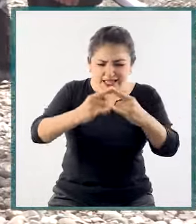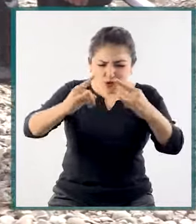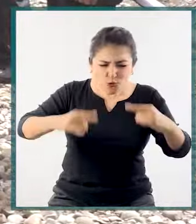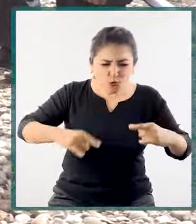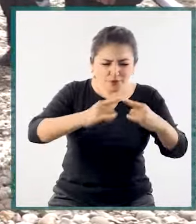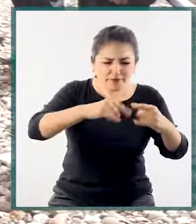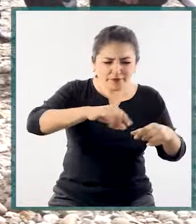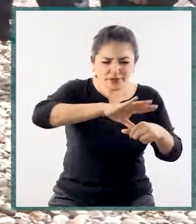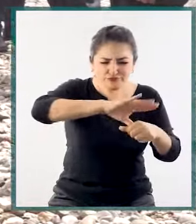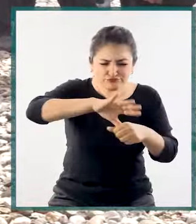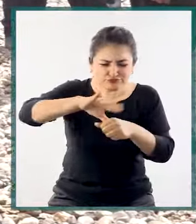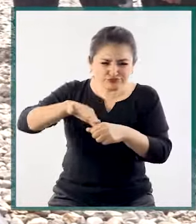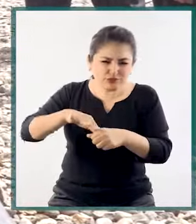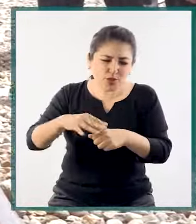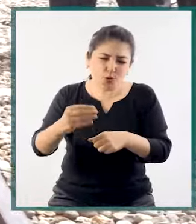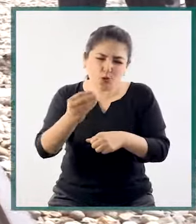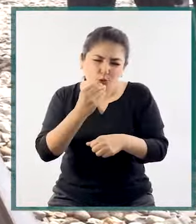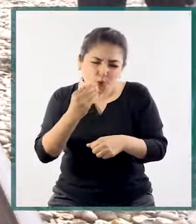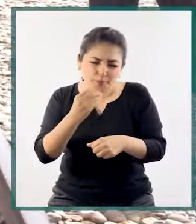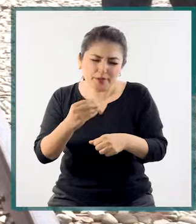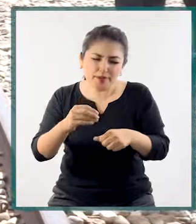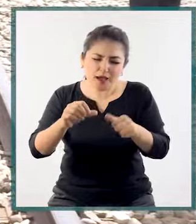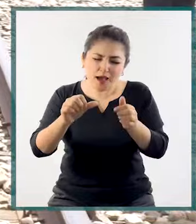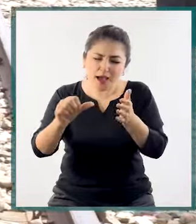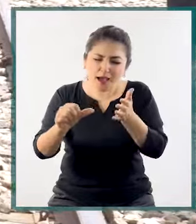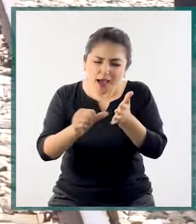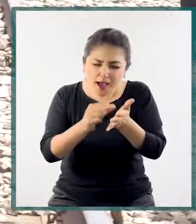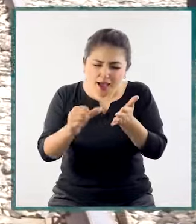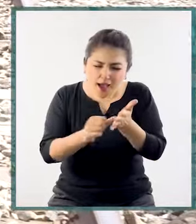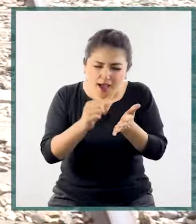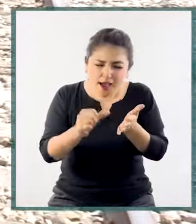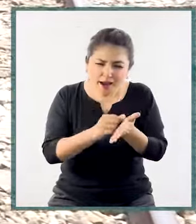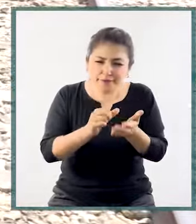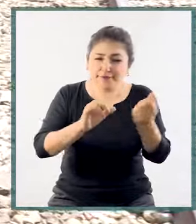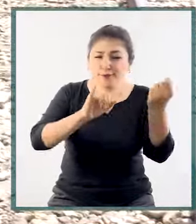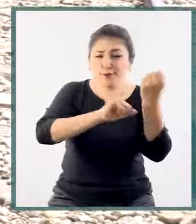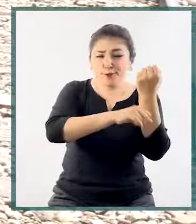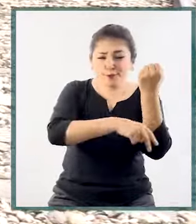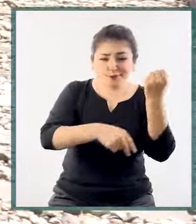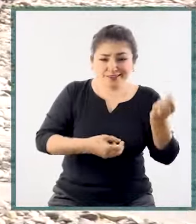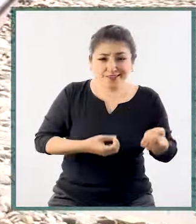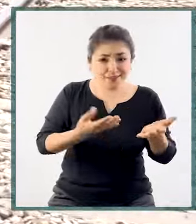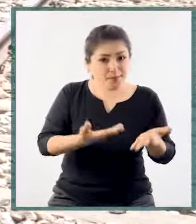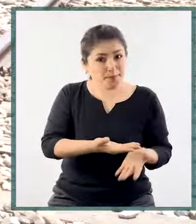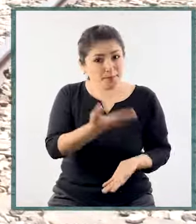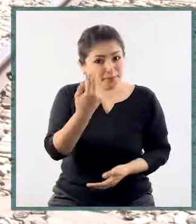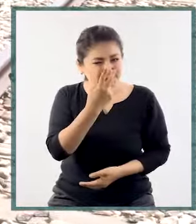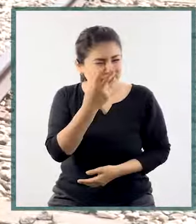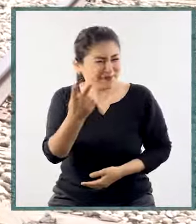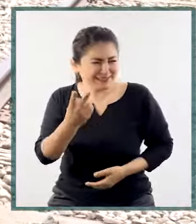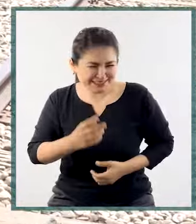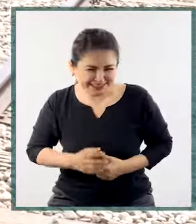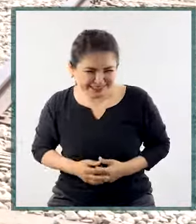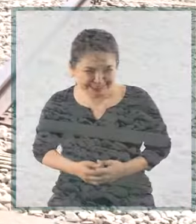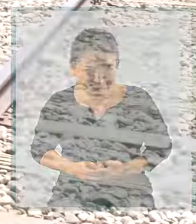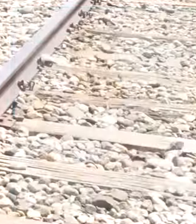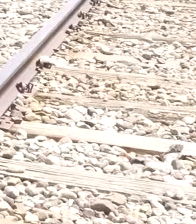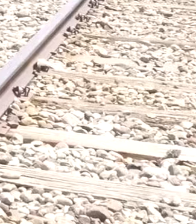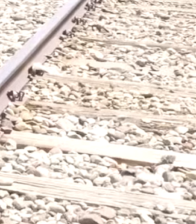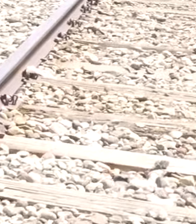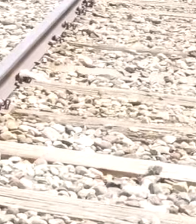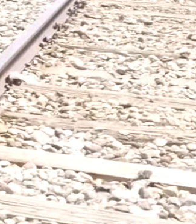gastronómica, artesanal, tiene de todo lo que Junín nos puede dar. Así que vamos y acompáñame, que es lo que vamos a